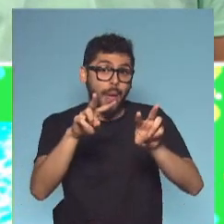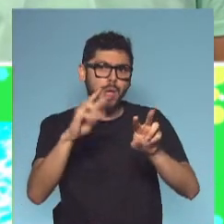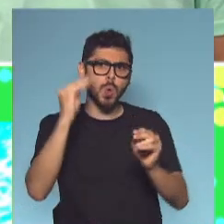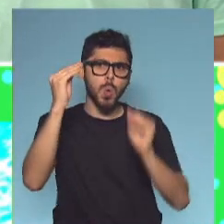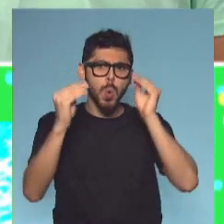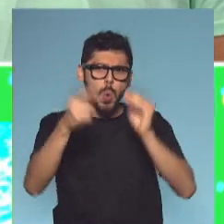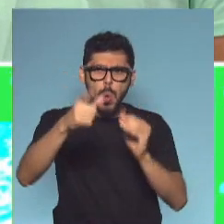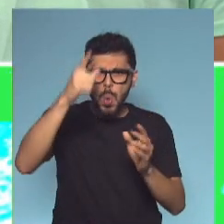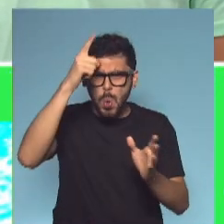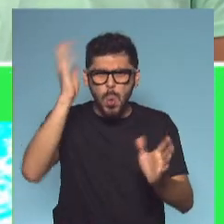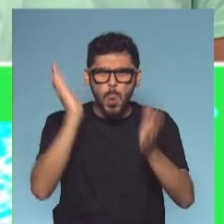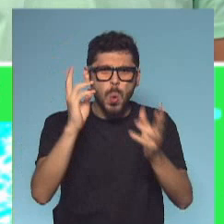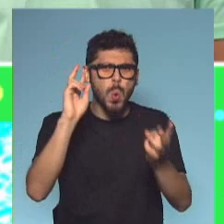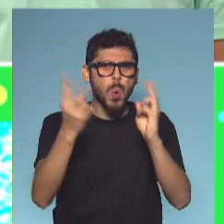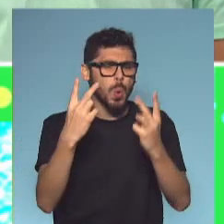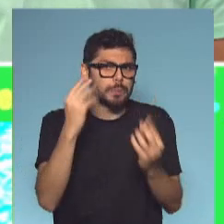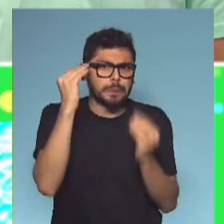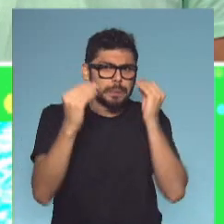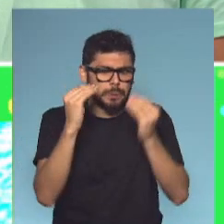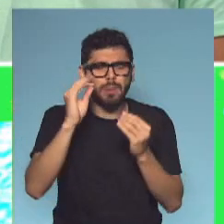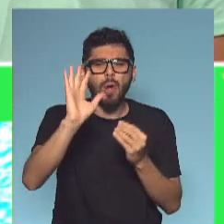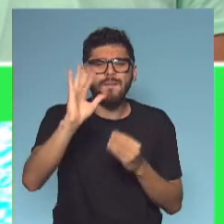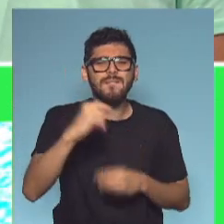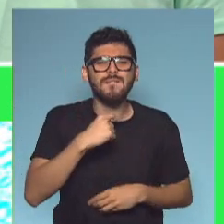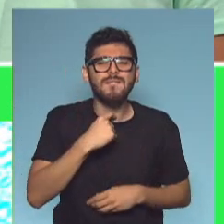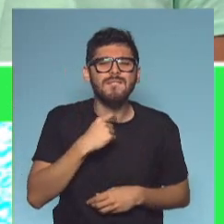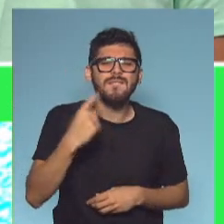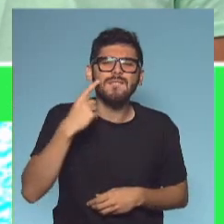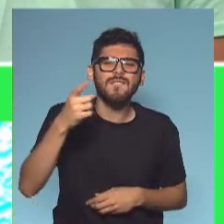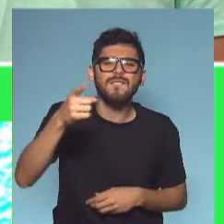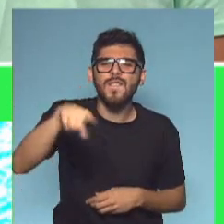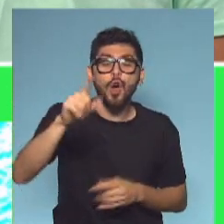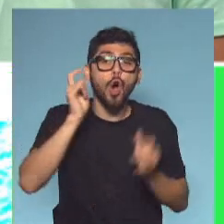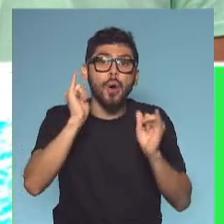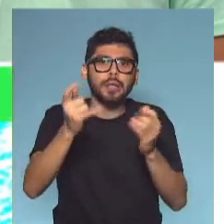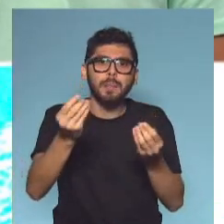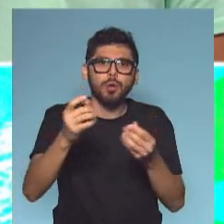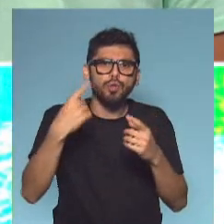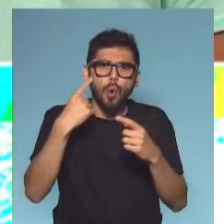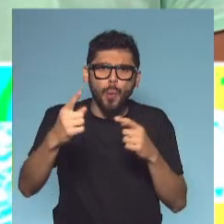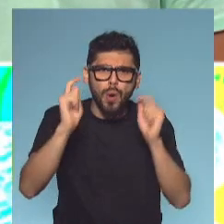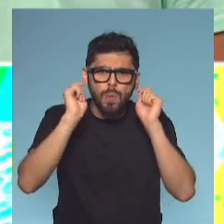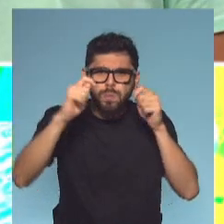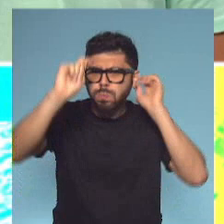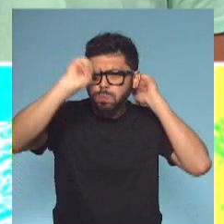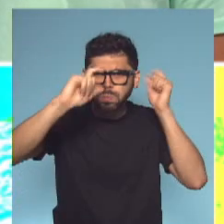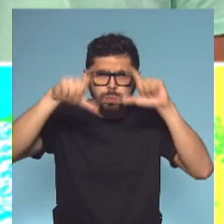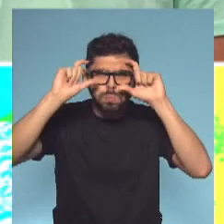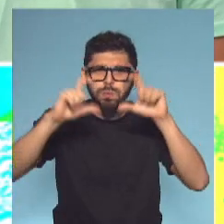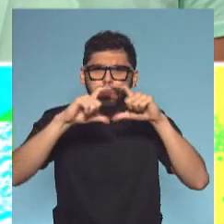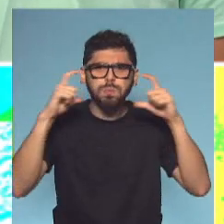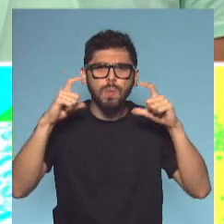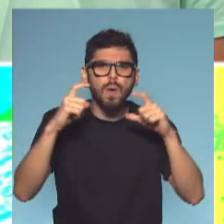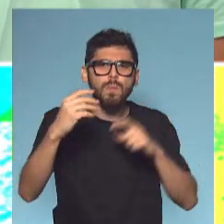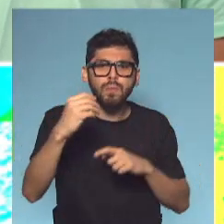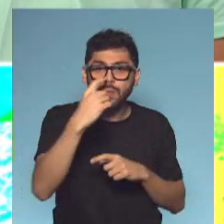la represión y las muertes, pero justamente quiero ver cómo lo viven ustedes como jóvenes. Los veo todos tapados. Me imagino que tiene